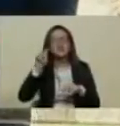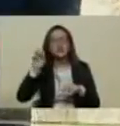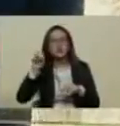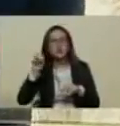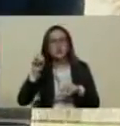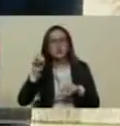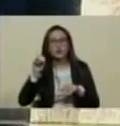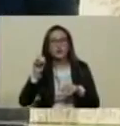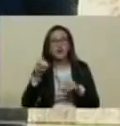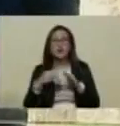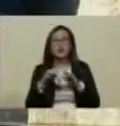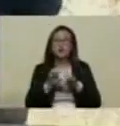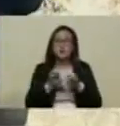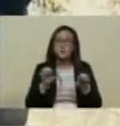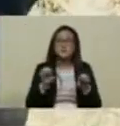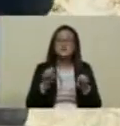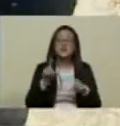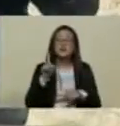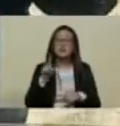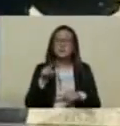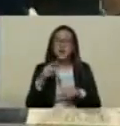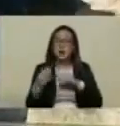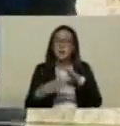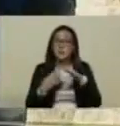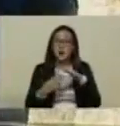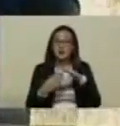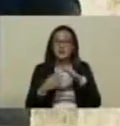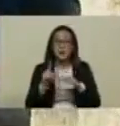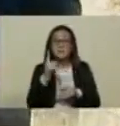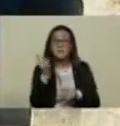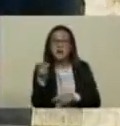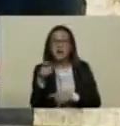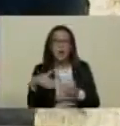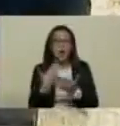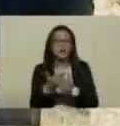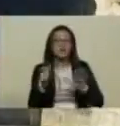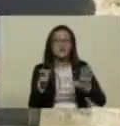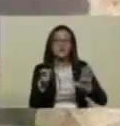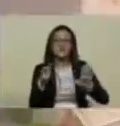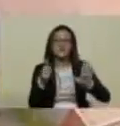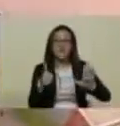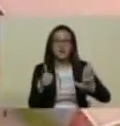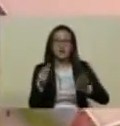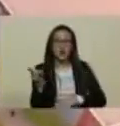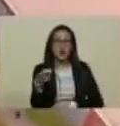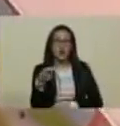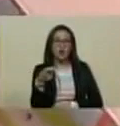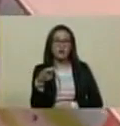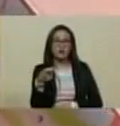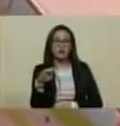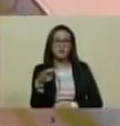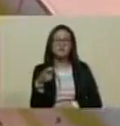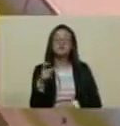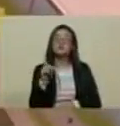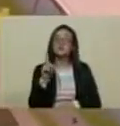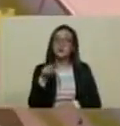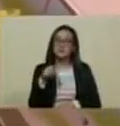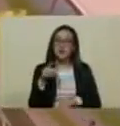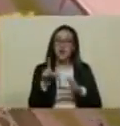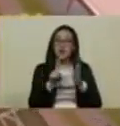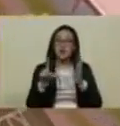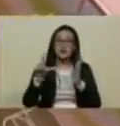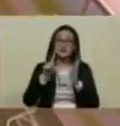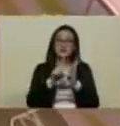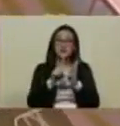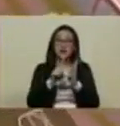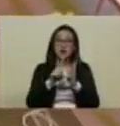también, educación básica completa, del primer grado al sexto grado. Va a tener la educación media, la